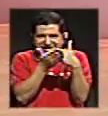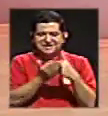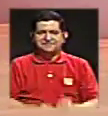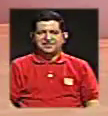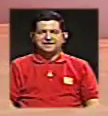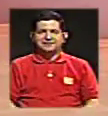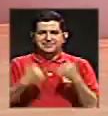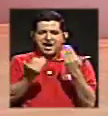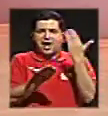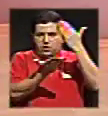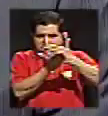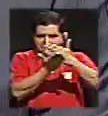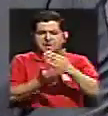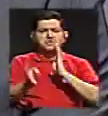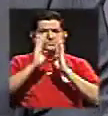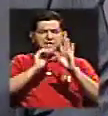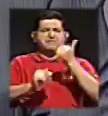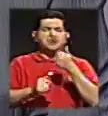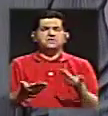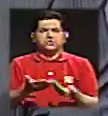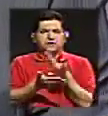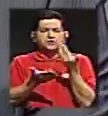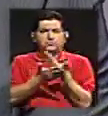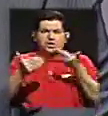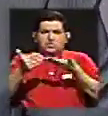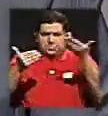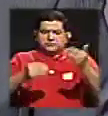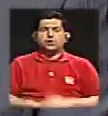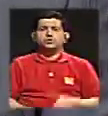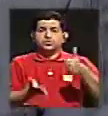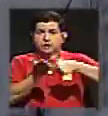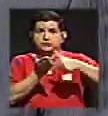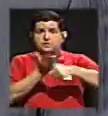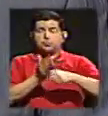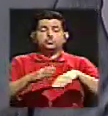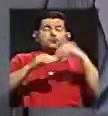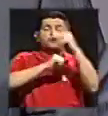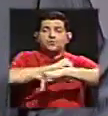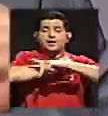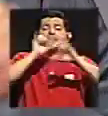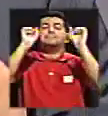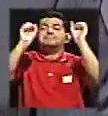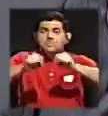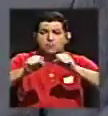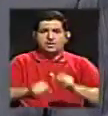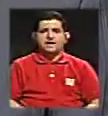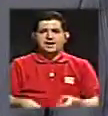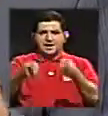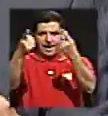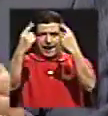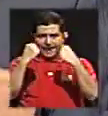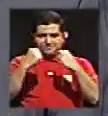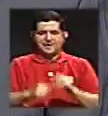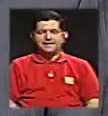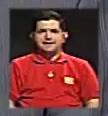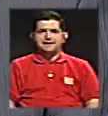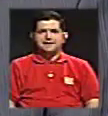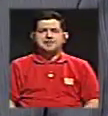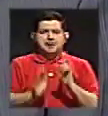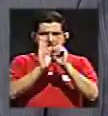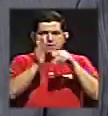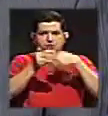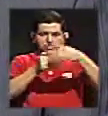tenemos que ir Una pausa vamos hablar de otras novedades como el voto en el extranjero cuando volvamos en unos